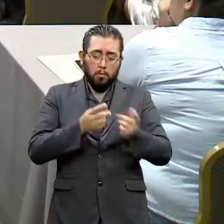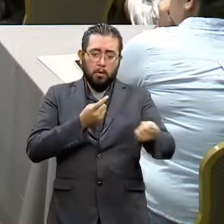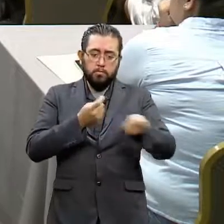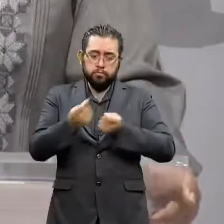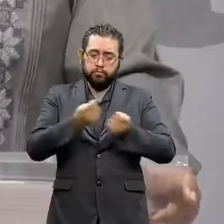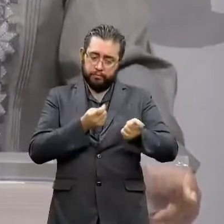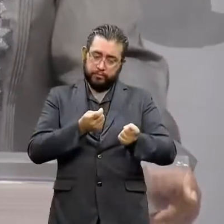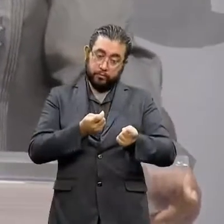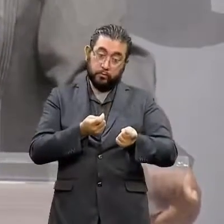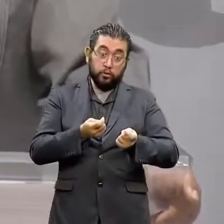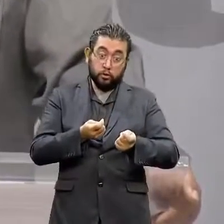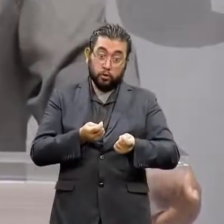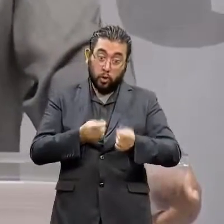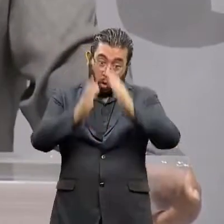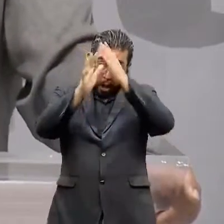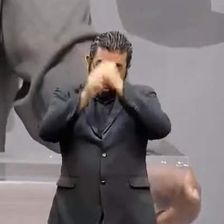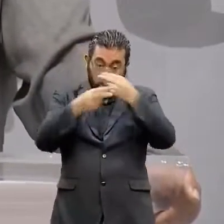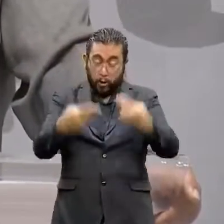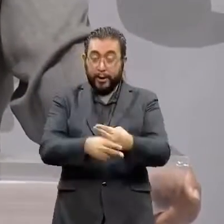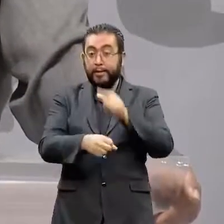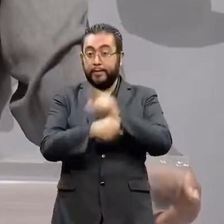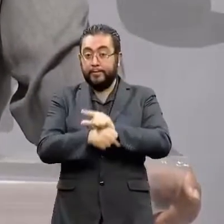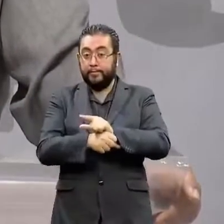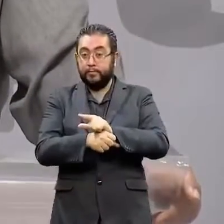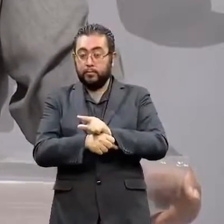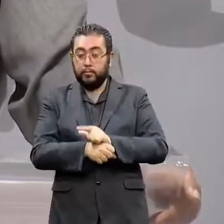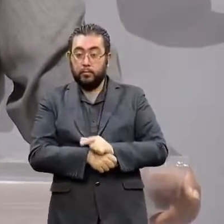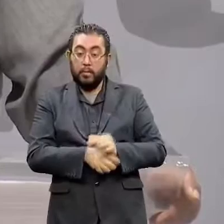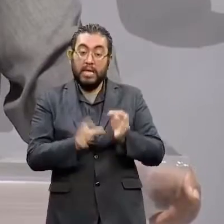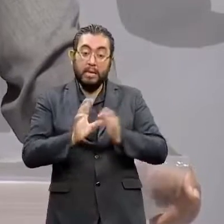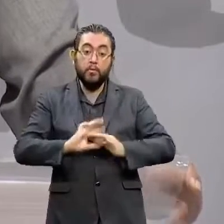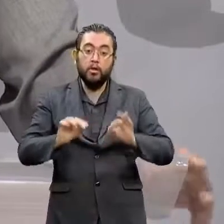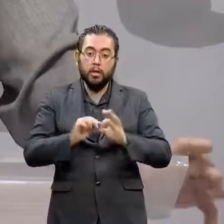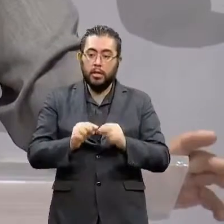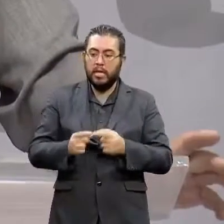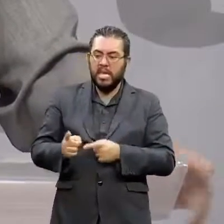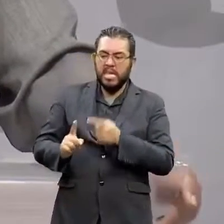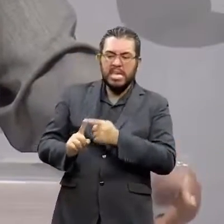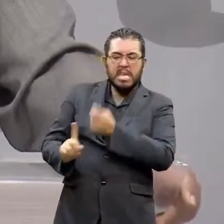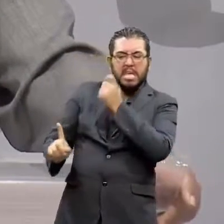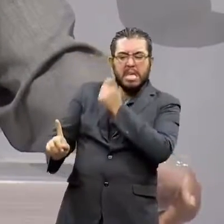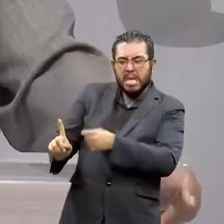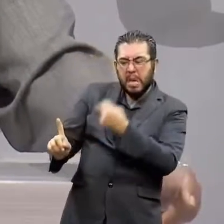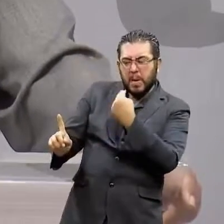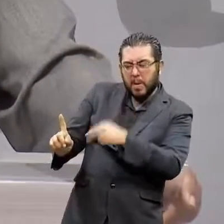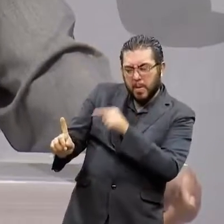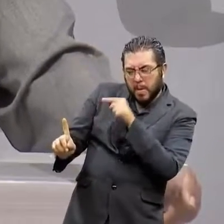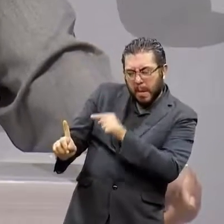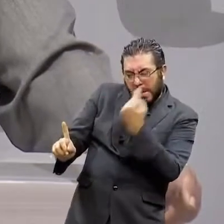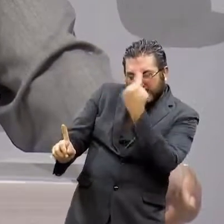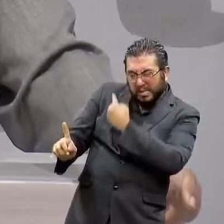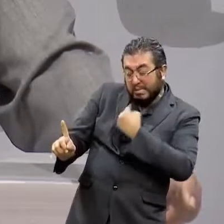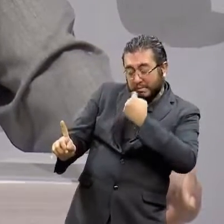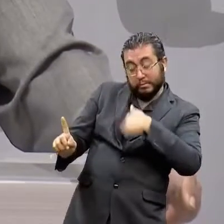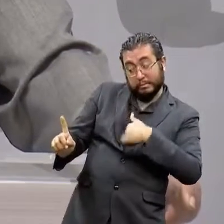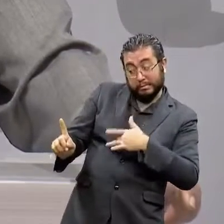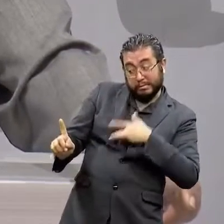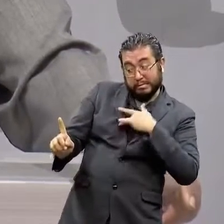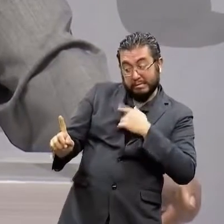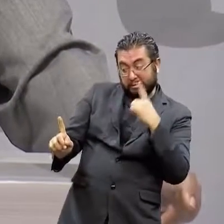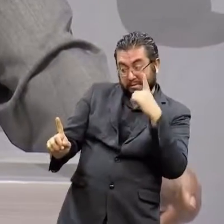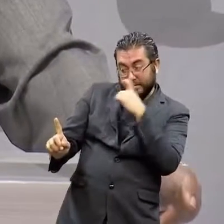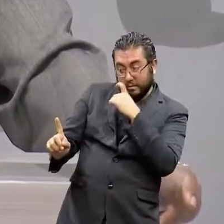nacional que son las tareas de identificación como ustedes saben También tenemos una crisis